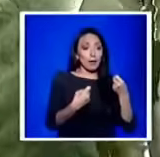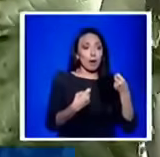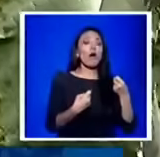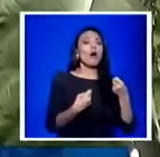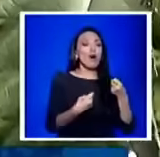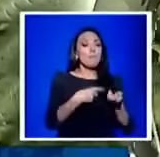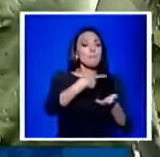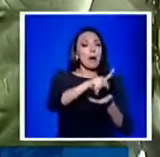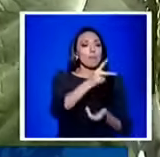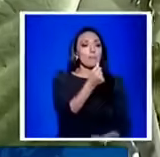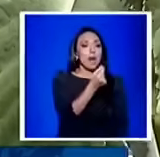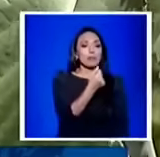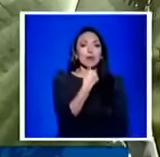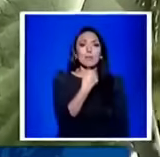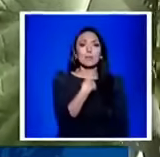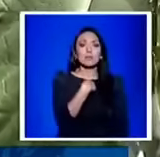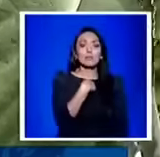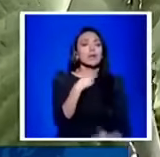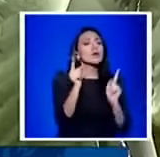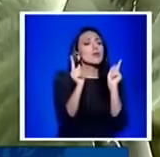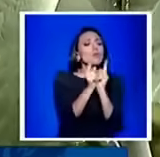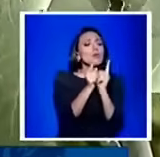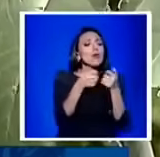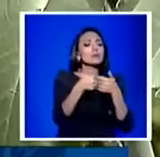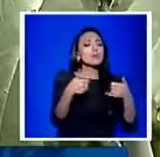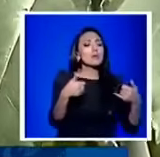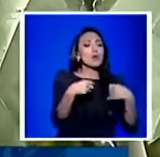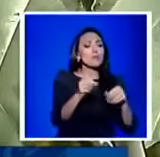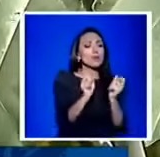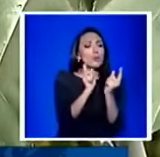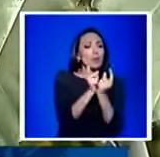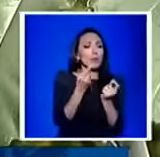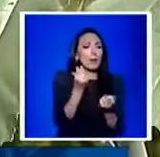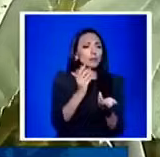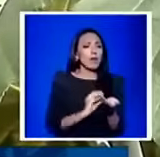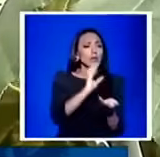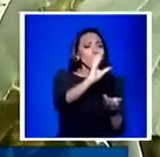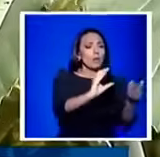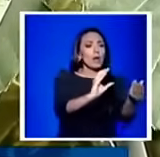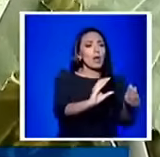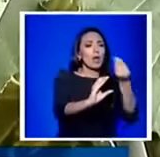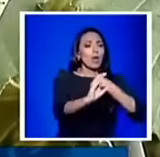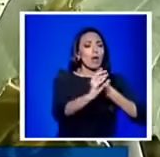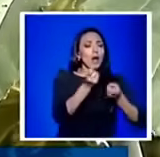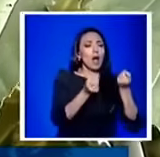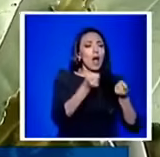vehículo y que nos encontremos en un centro comercial que yo escoja. La